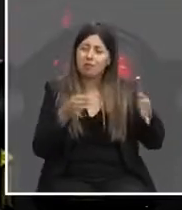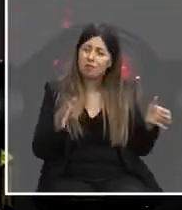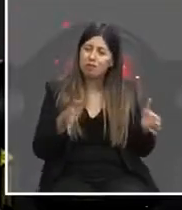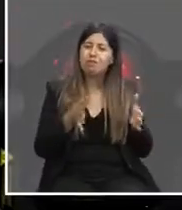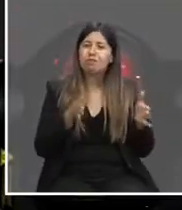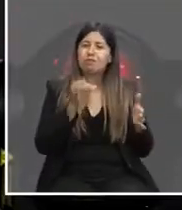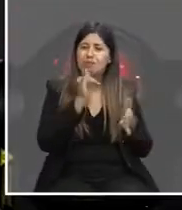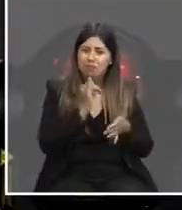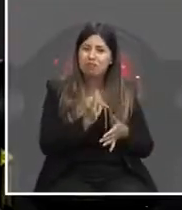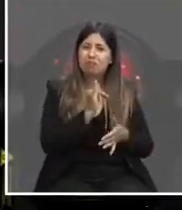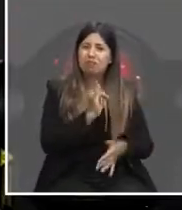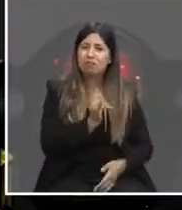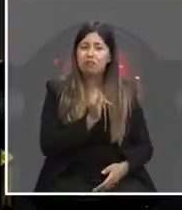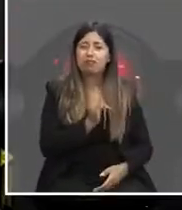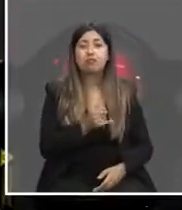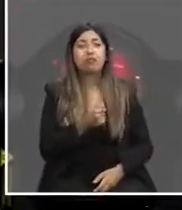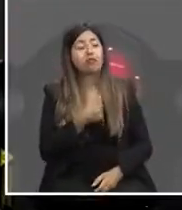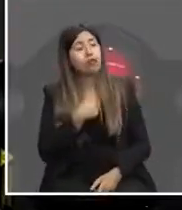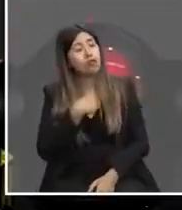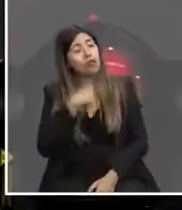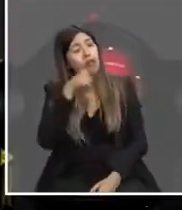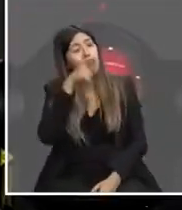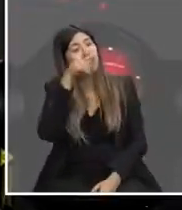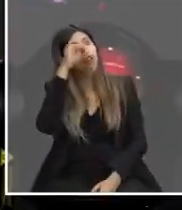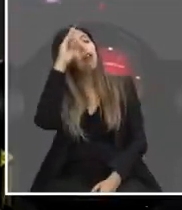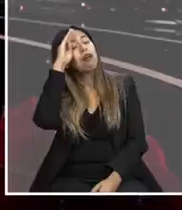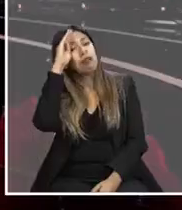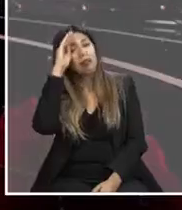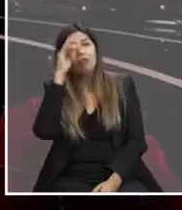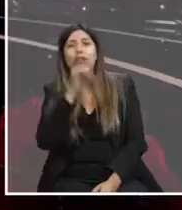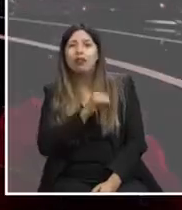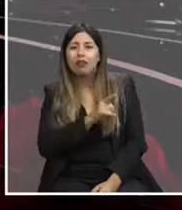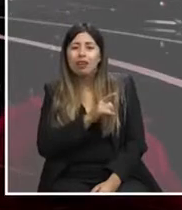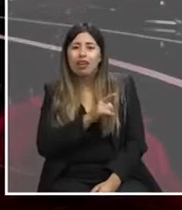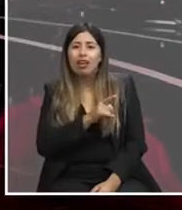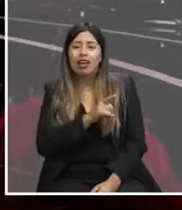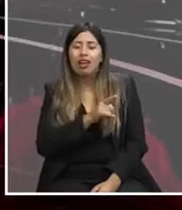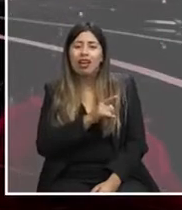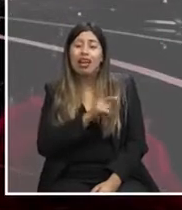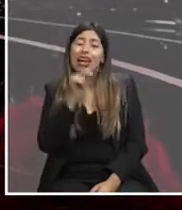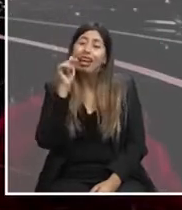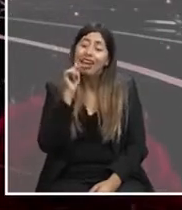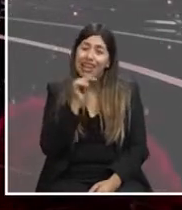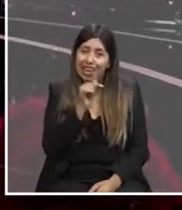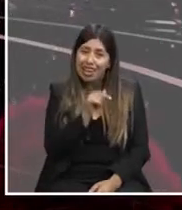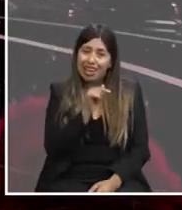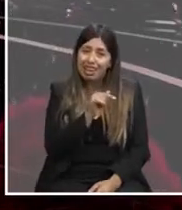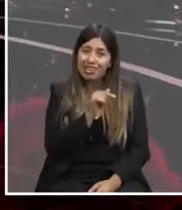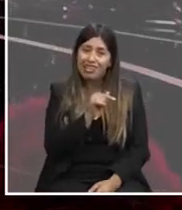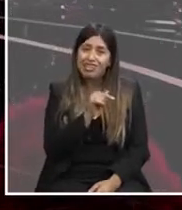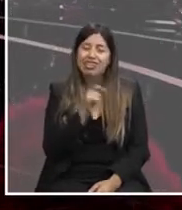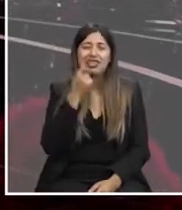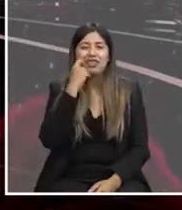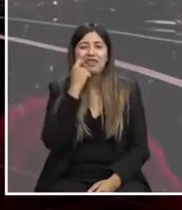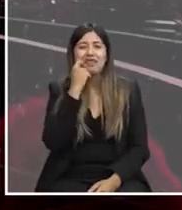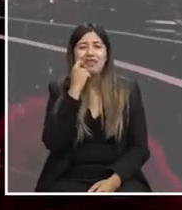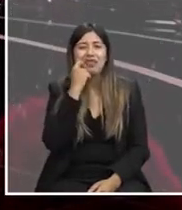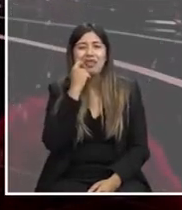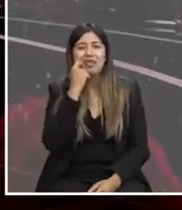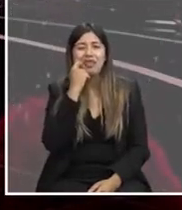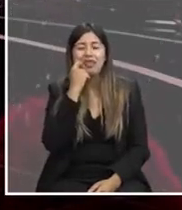leve idea si esa persona existe o es una sigla. Y ese fenómeno tuvo que significar en algún momento